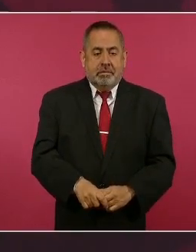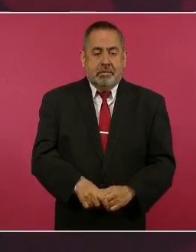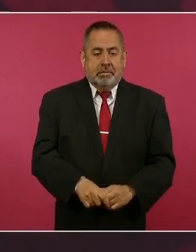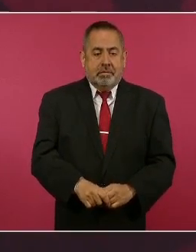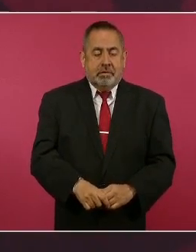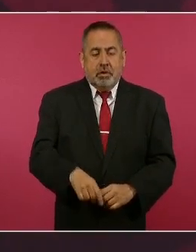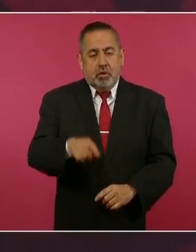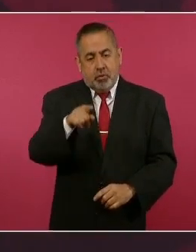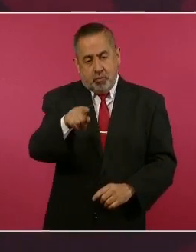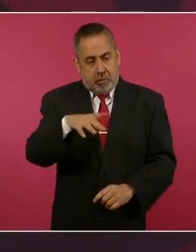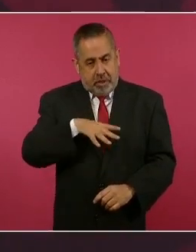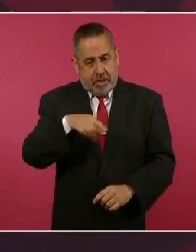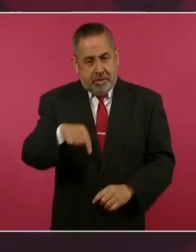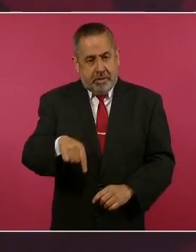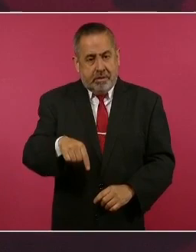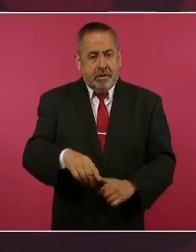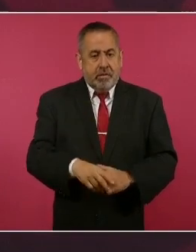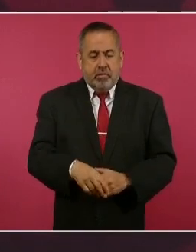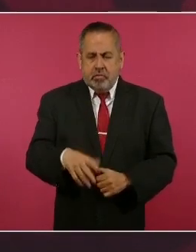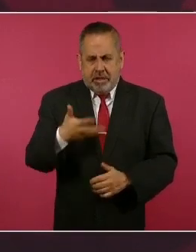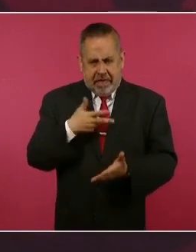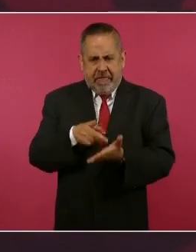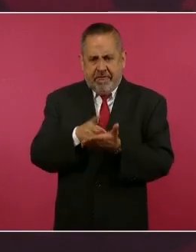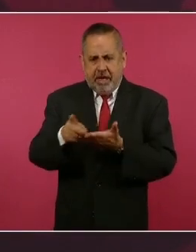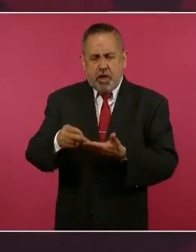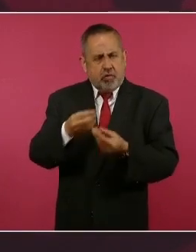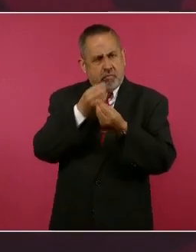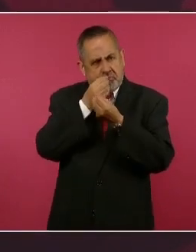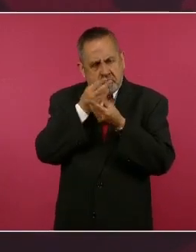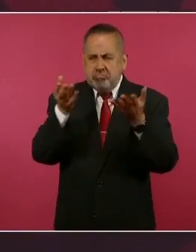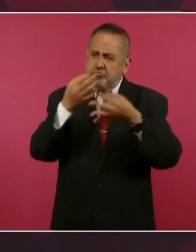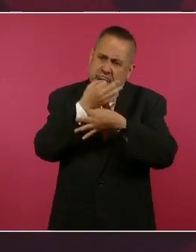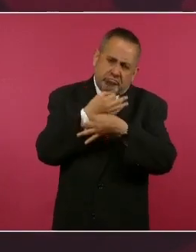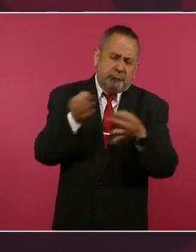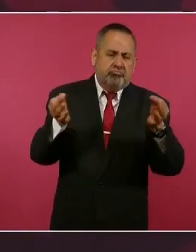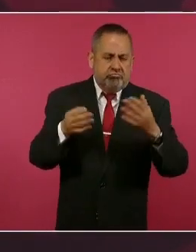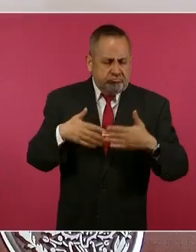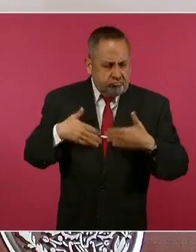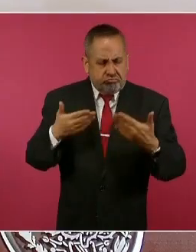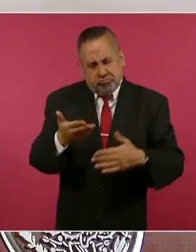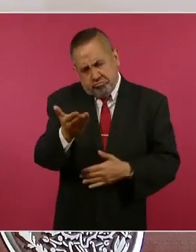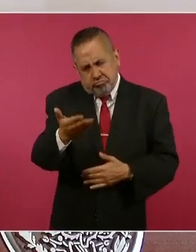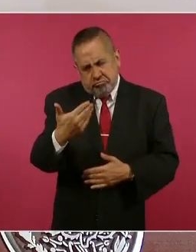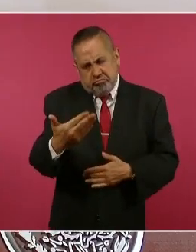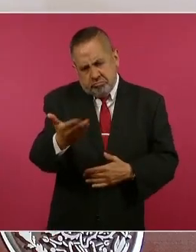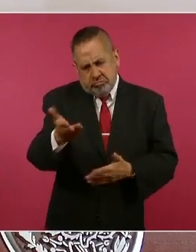tú tienes aquí el derecho de manifestarte